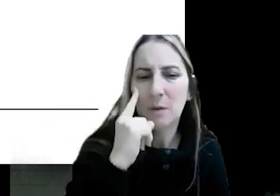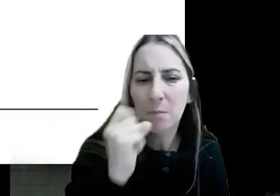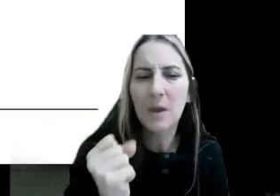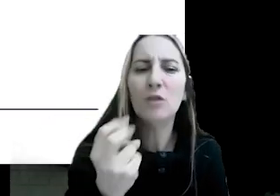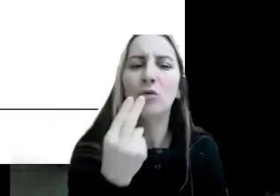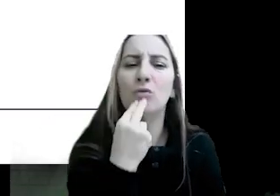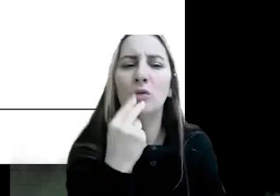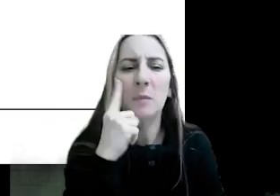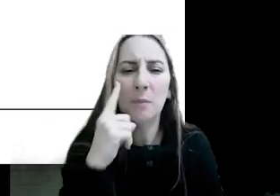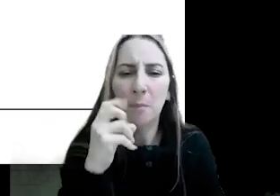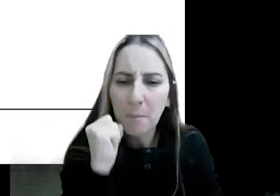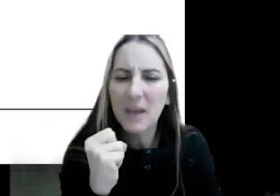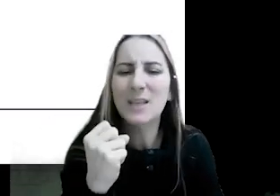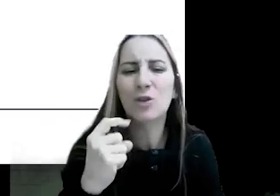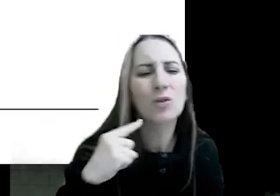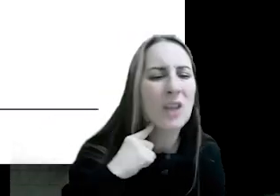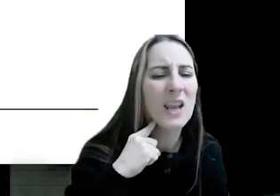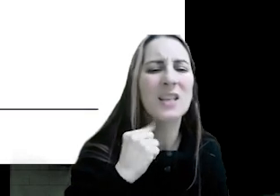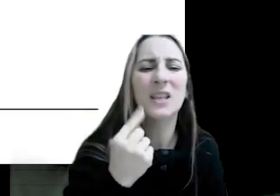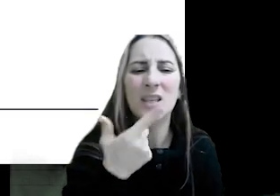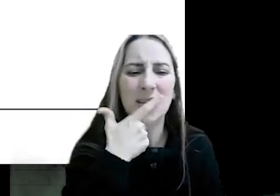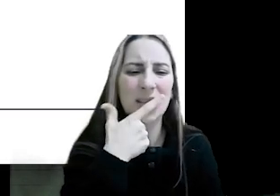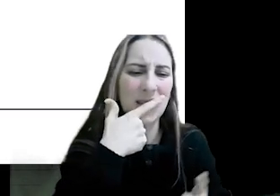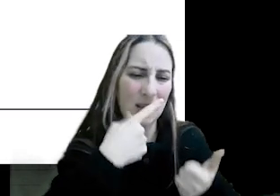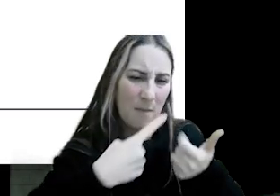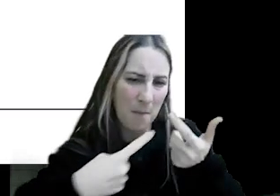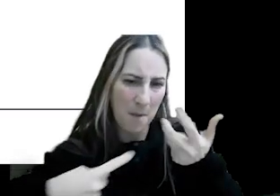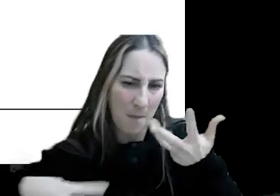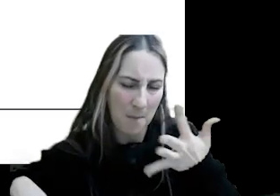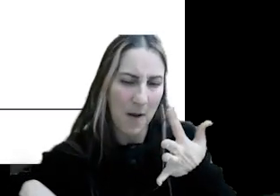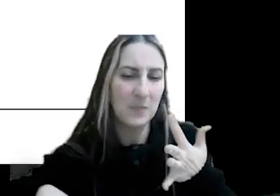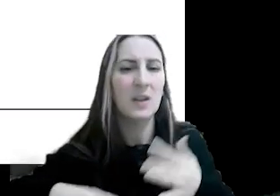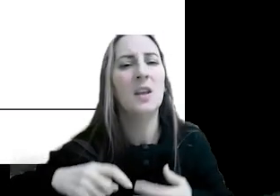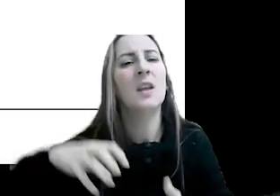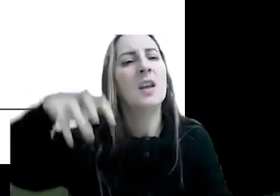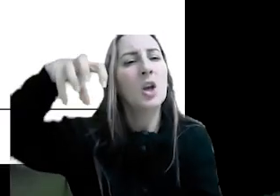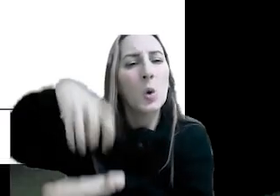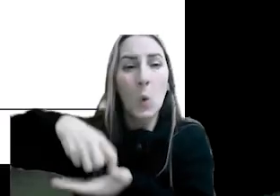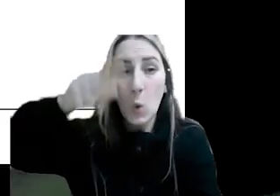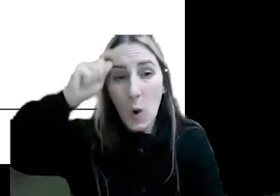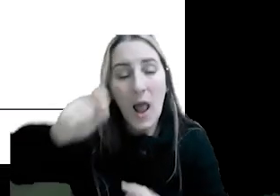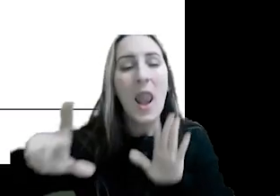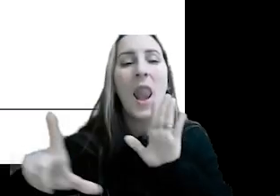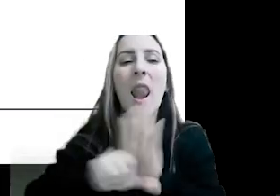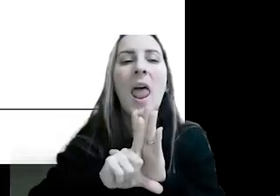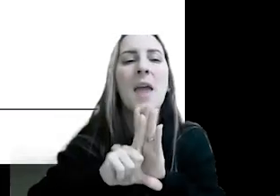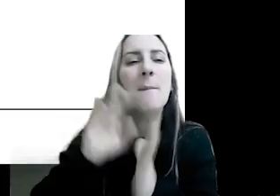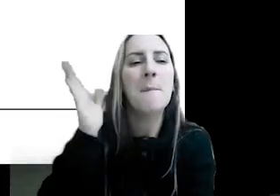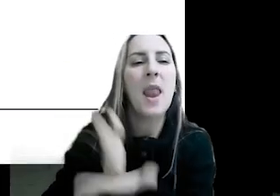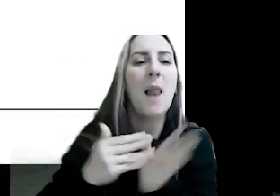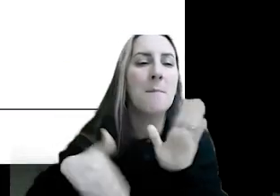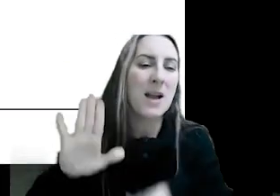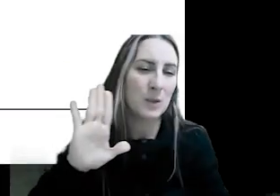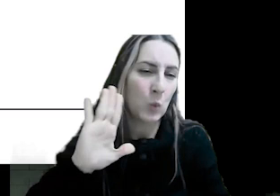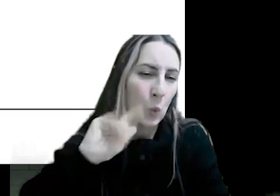pesos, 13, 17 y demás. El juzgado aplica la ley penal más benigna, diciendo, bueno,